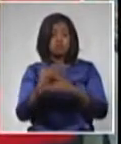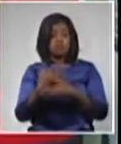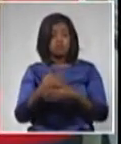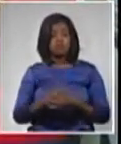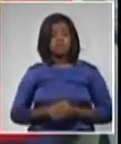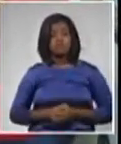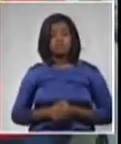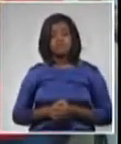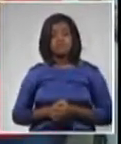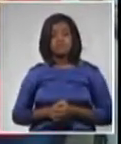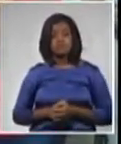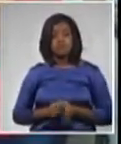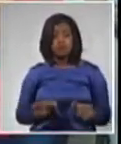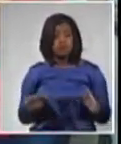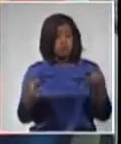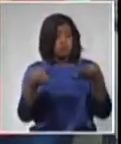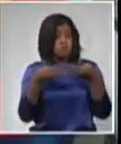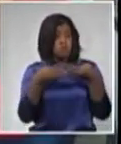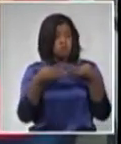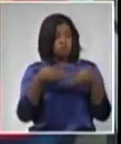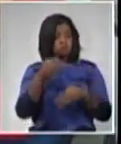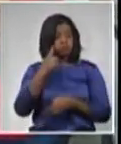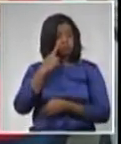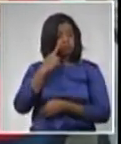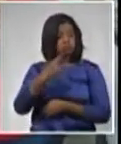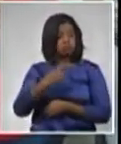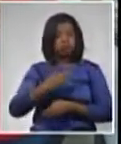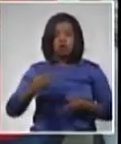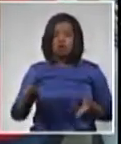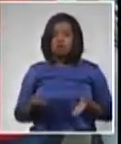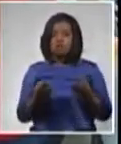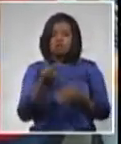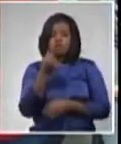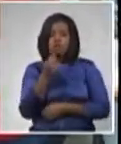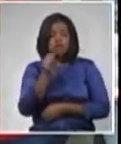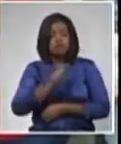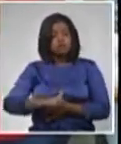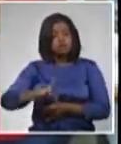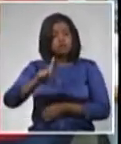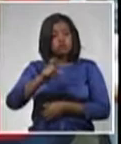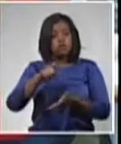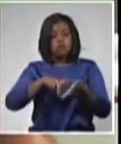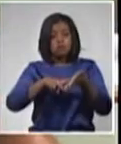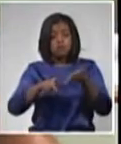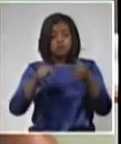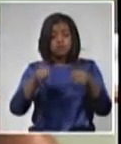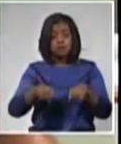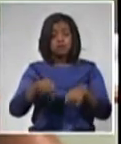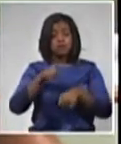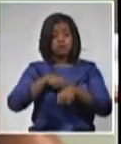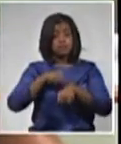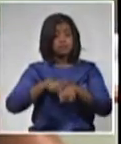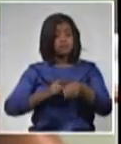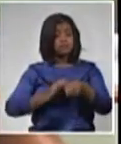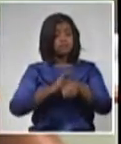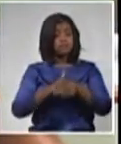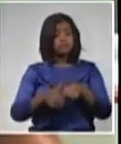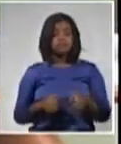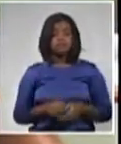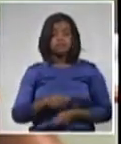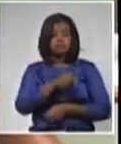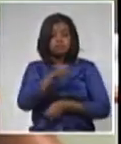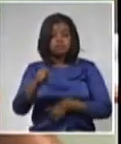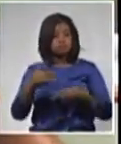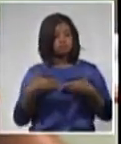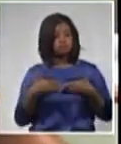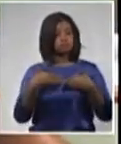Al concluir, reconoció los avances económicos y sociales de Santiago de Cuba durante esta etapa. Existe una disposición, existe un sistema de